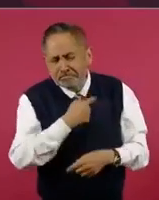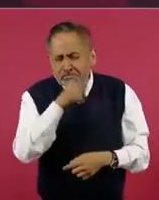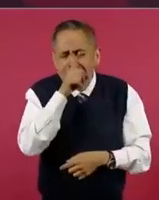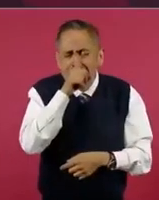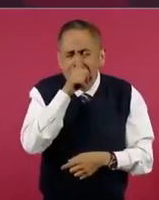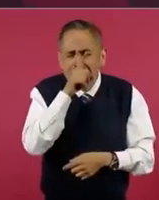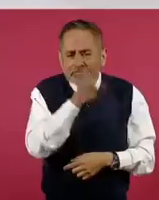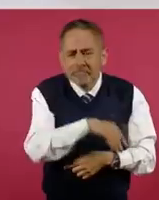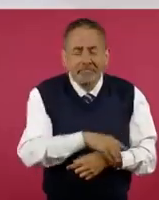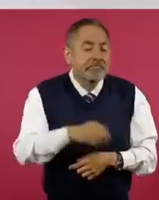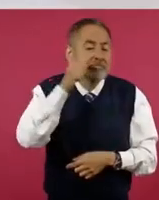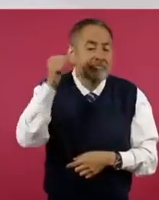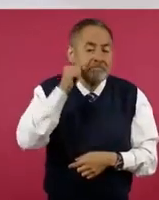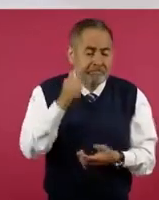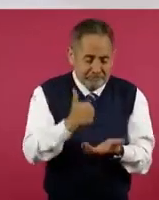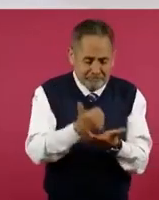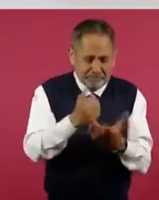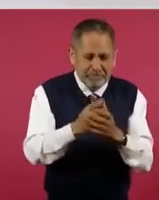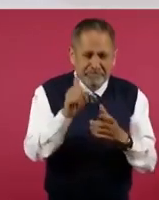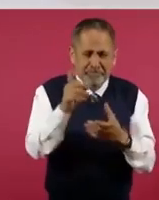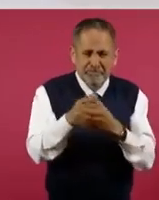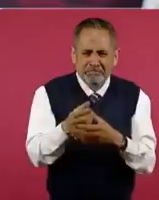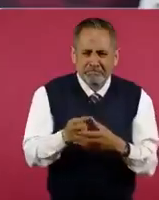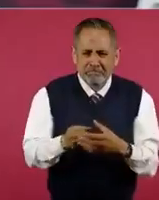Ayer me tiraron una botella de agua y